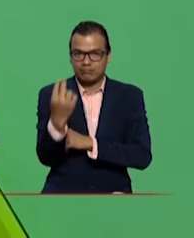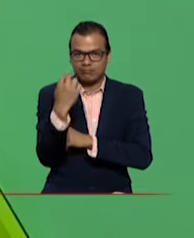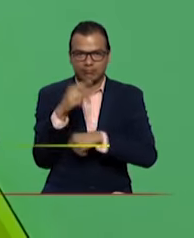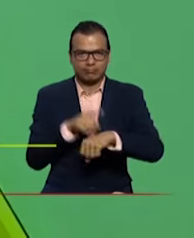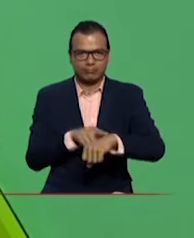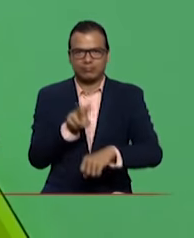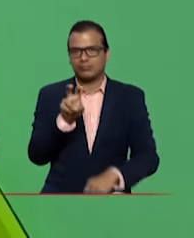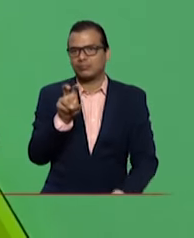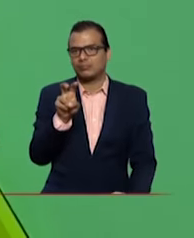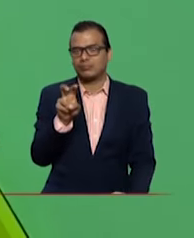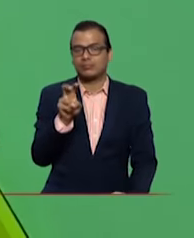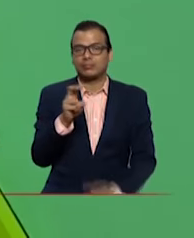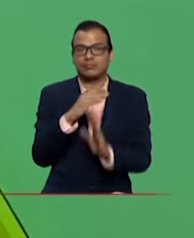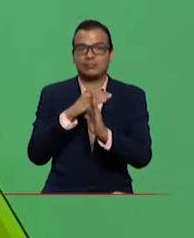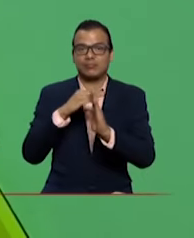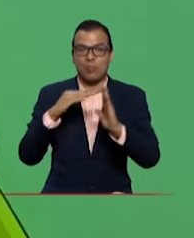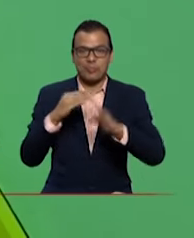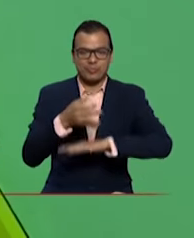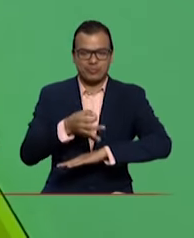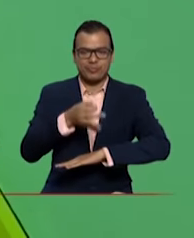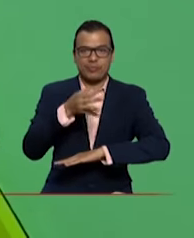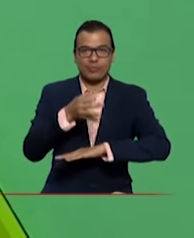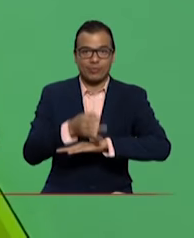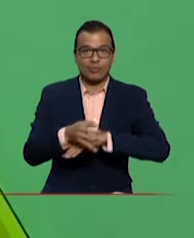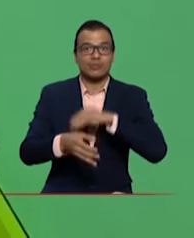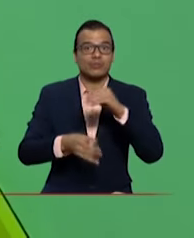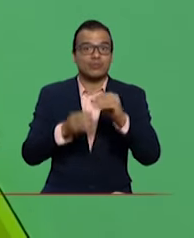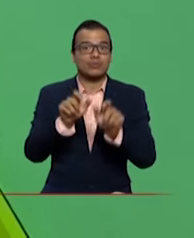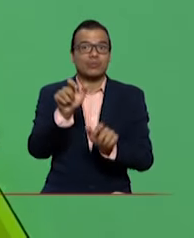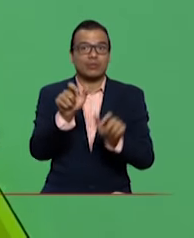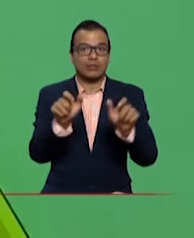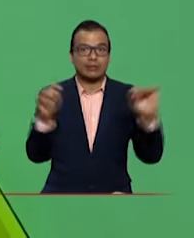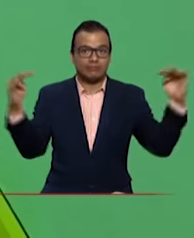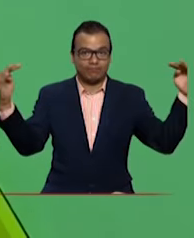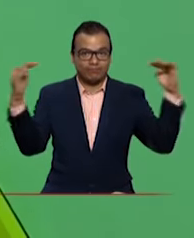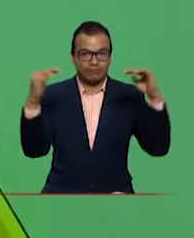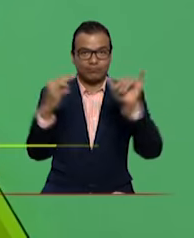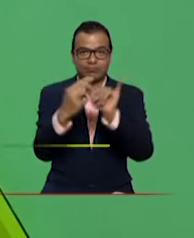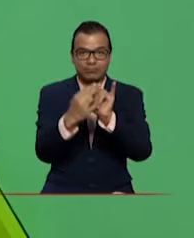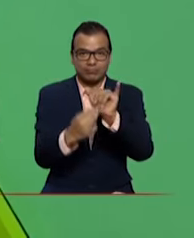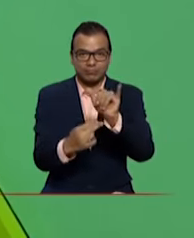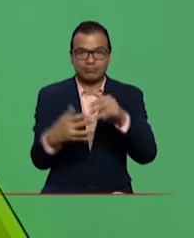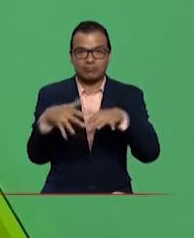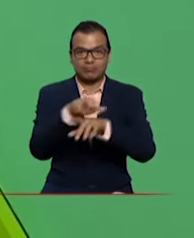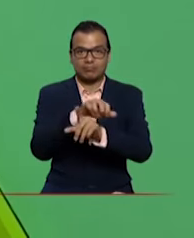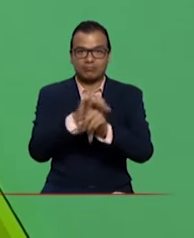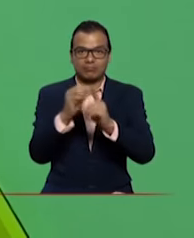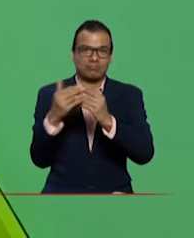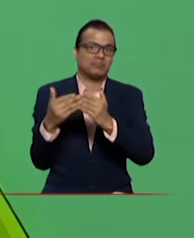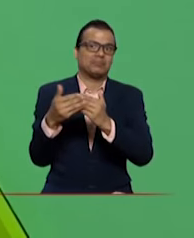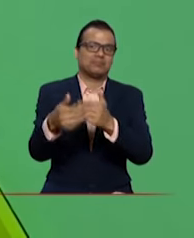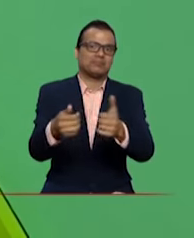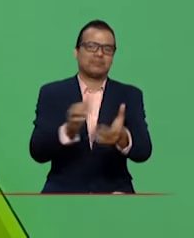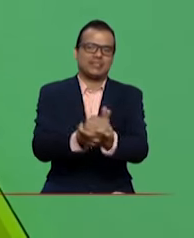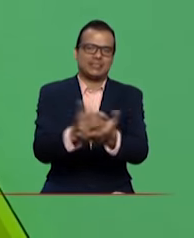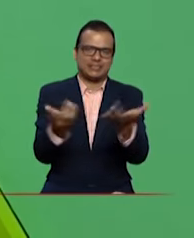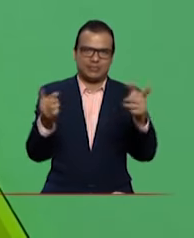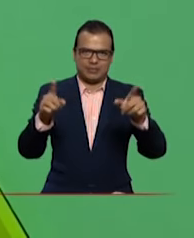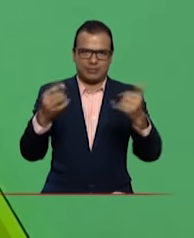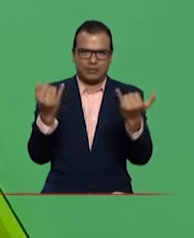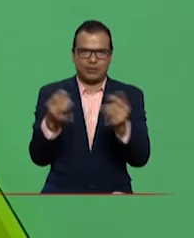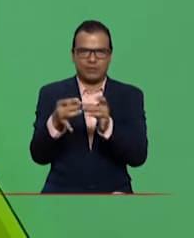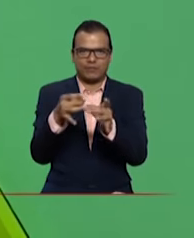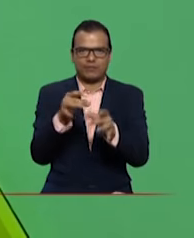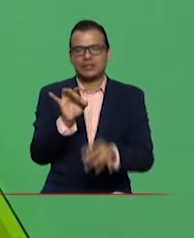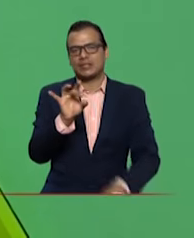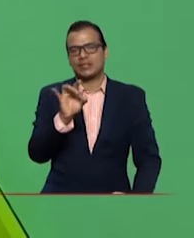7:30, pero también a quienes después nos buscan en las diferentes plataformas digitales. Hoy, martes 15 de octubre, se